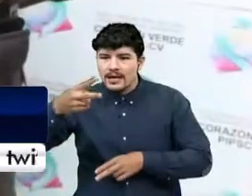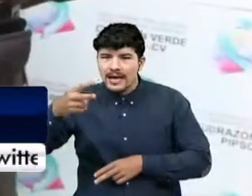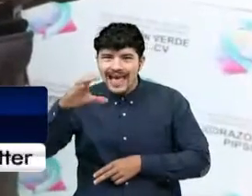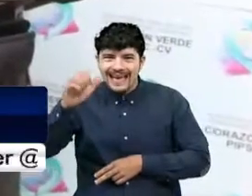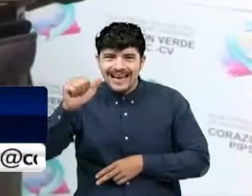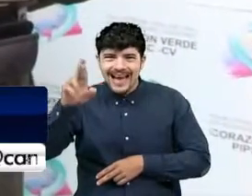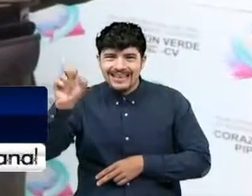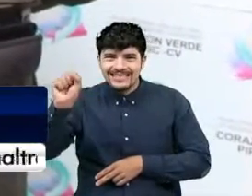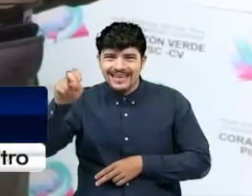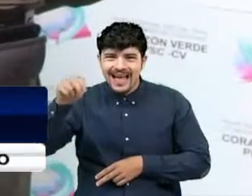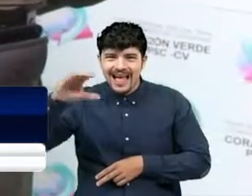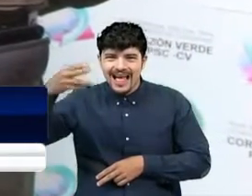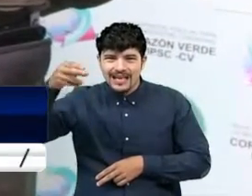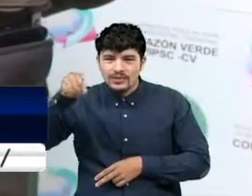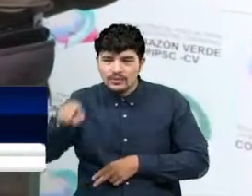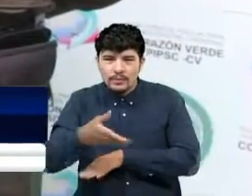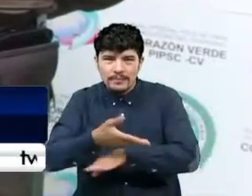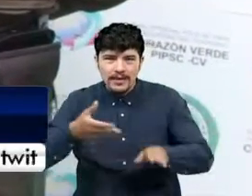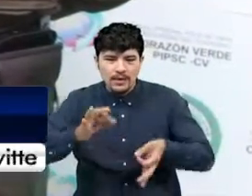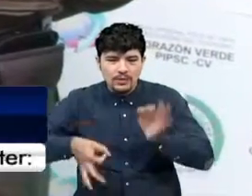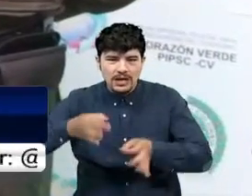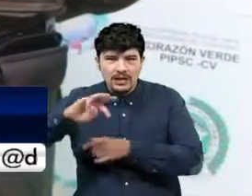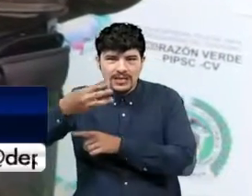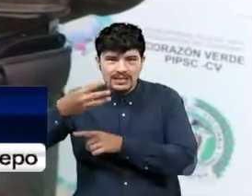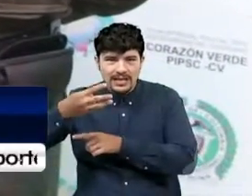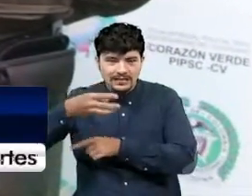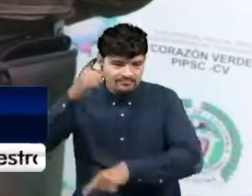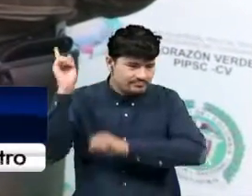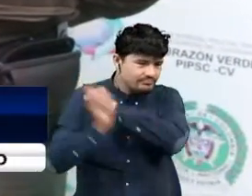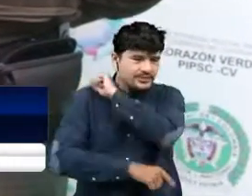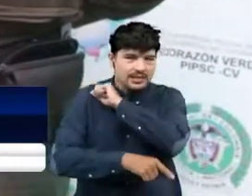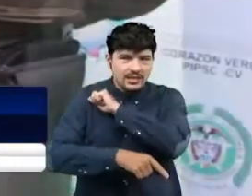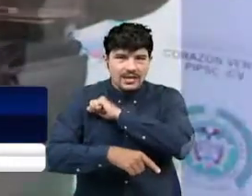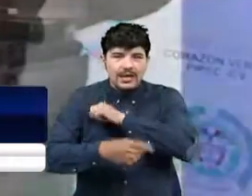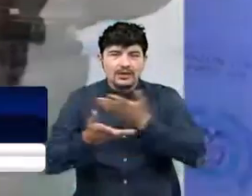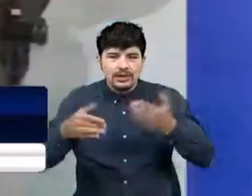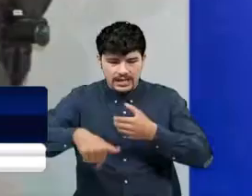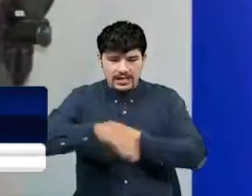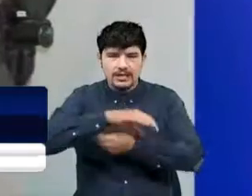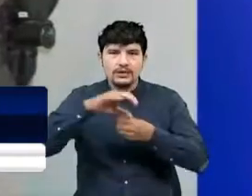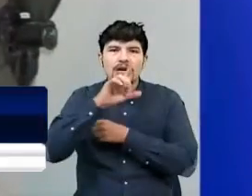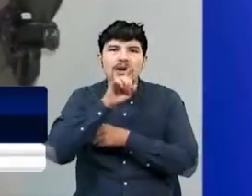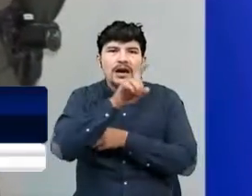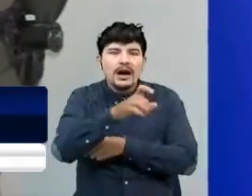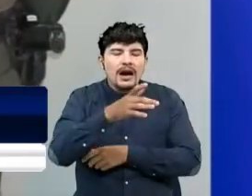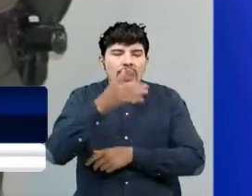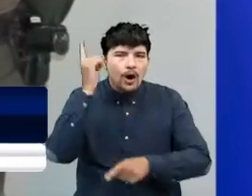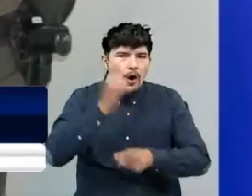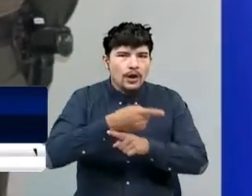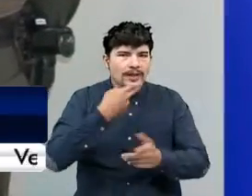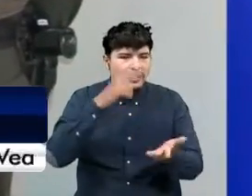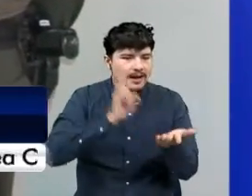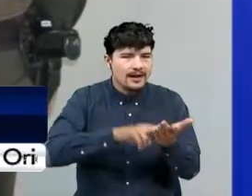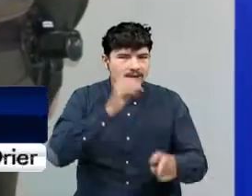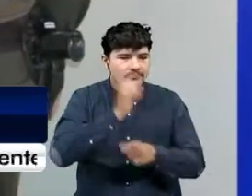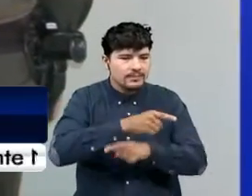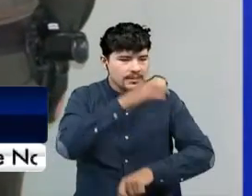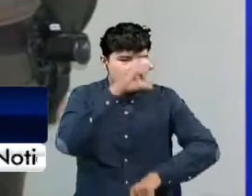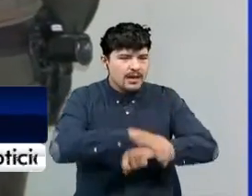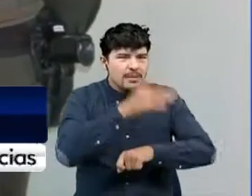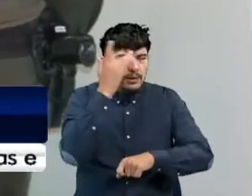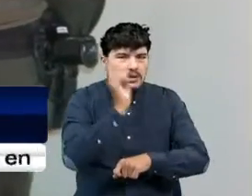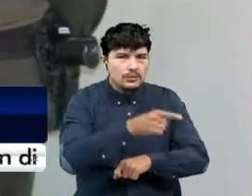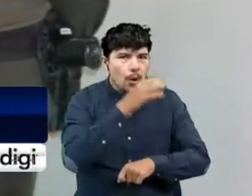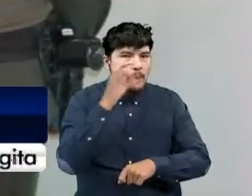está solicitado por el juzgado tercero de ejecución de penas y medidas de seguridad de Bucaramanga mediante orden de captura por el delito de